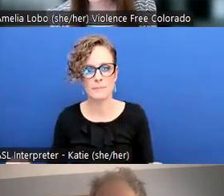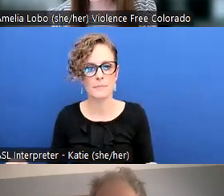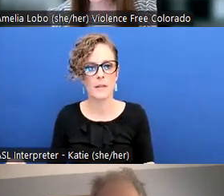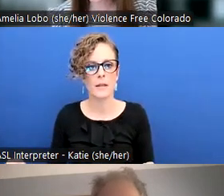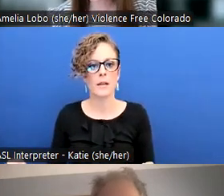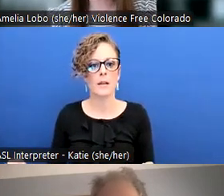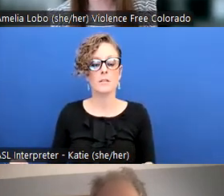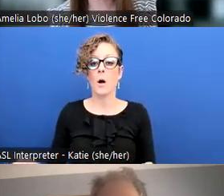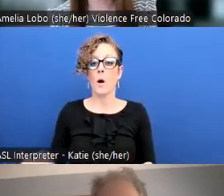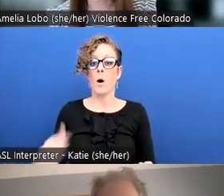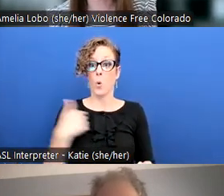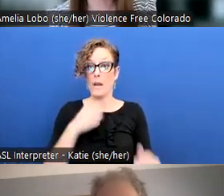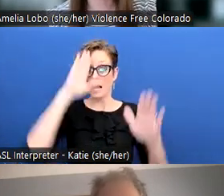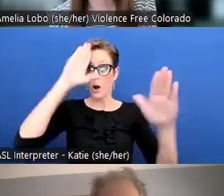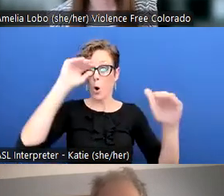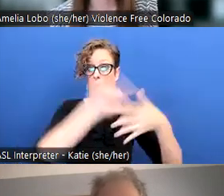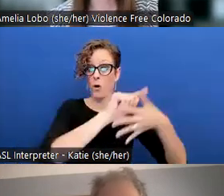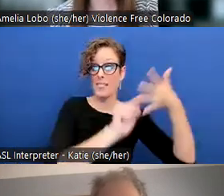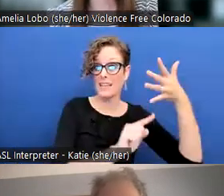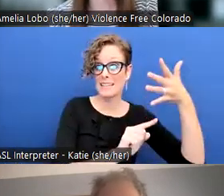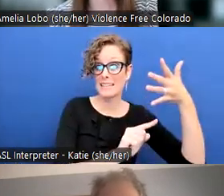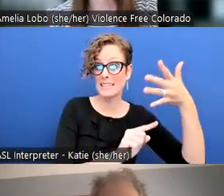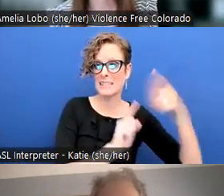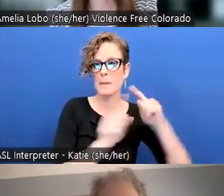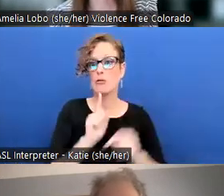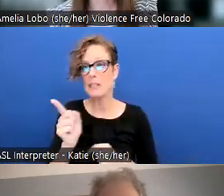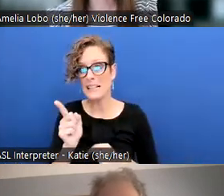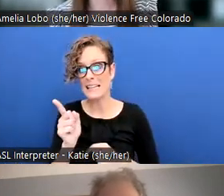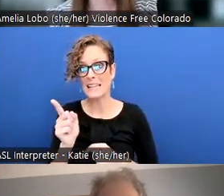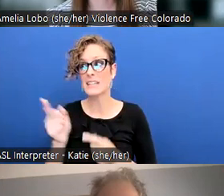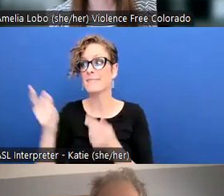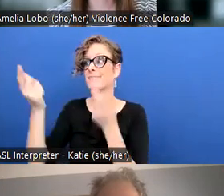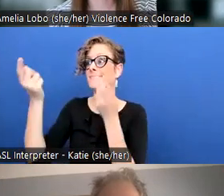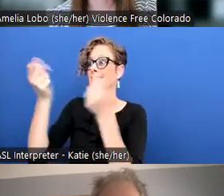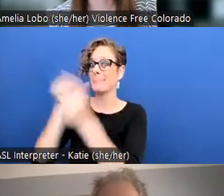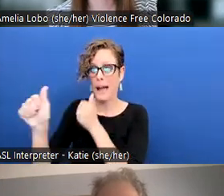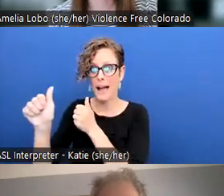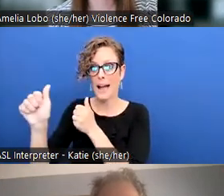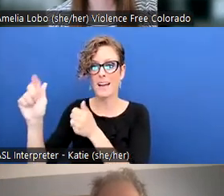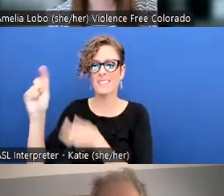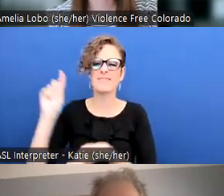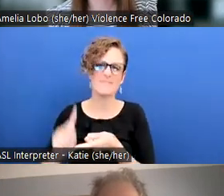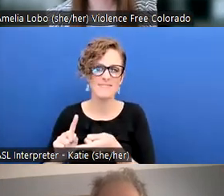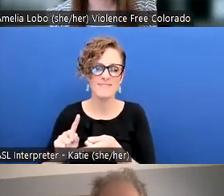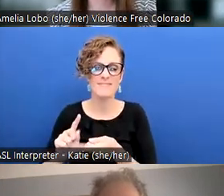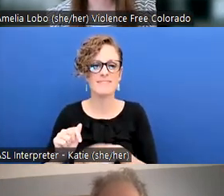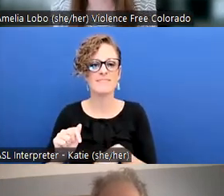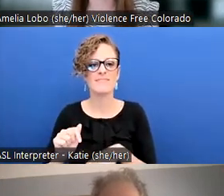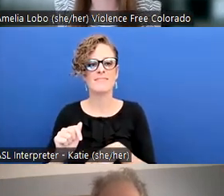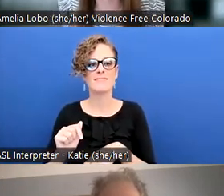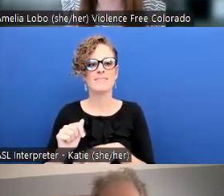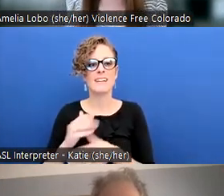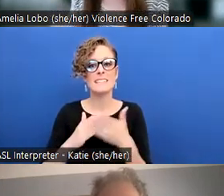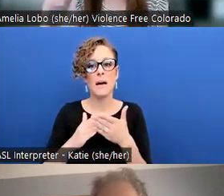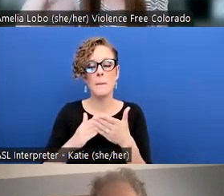violencia dentro de las comunidades indígenas, que se avise a las agencias tribales. Algunos de estos aspectos de esta